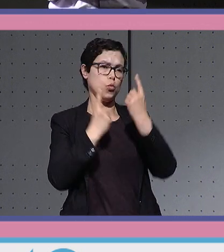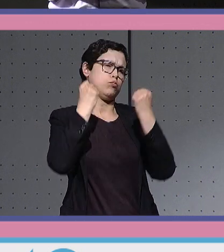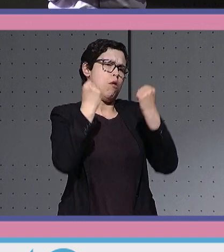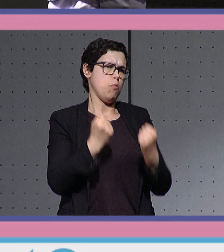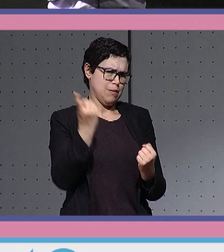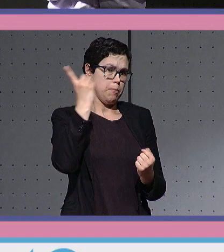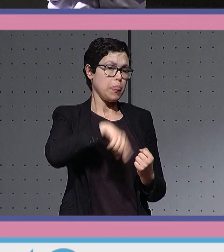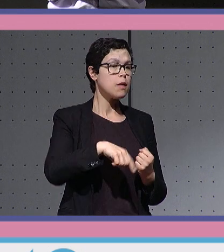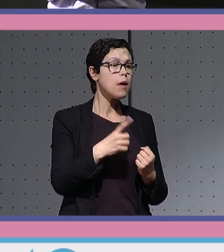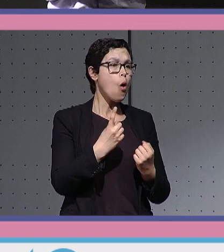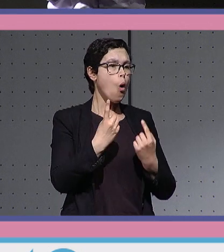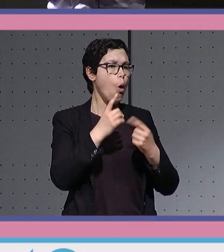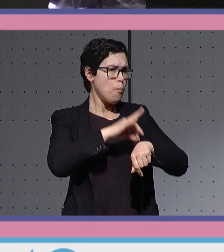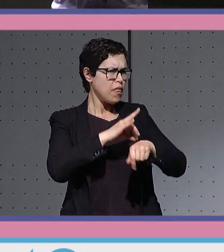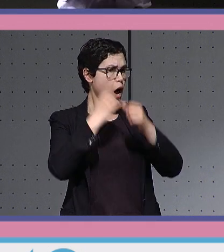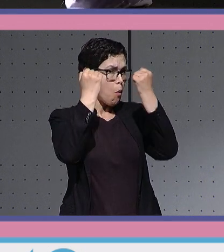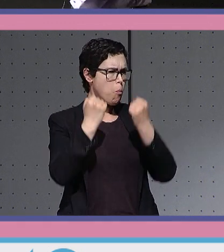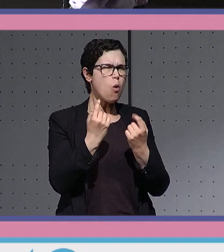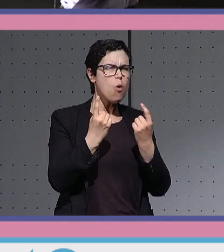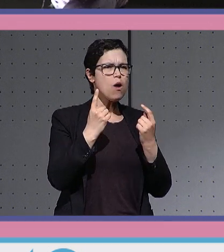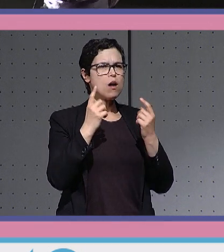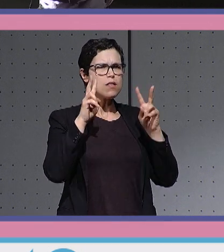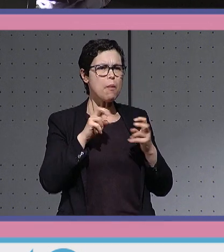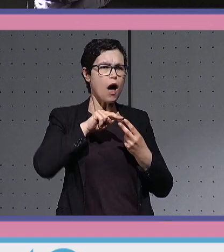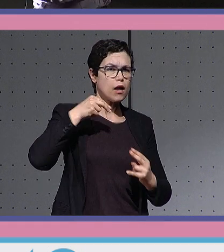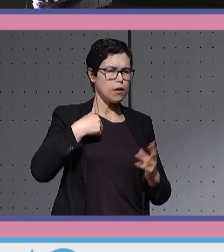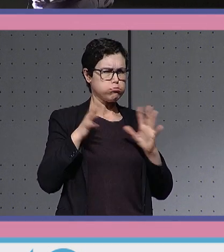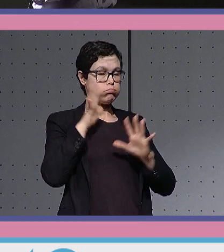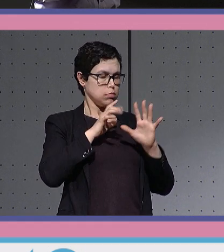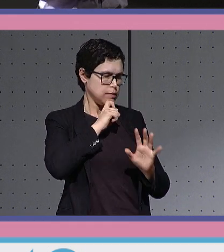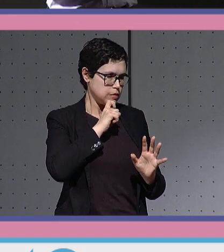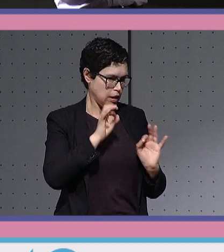los profesionales de la medicina un montón, no os penséis.